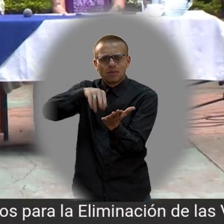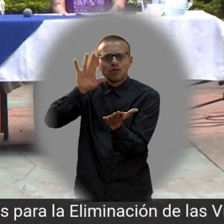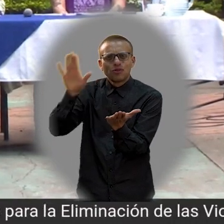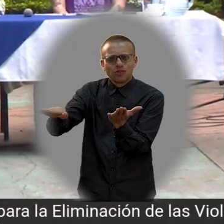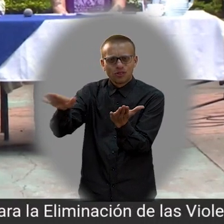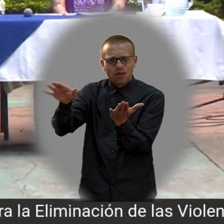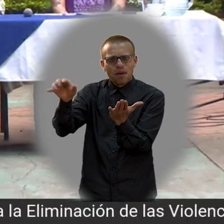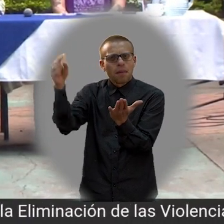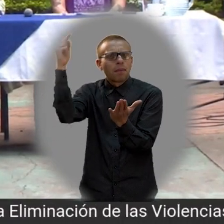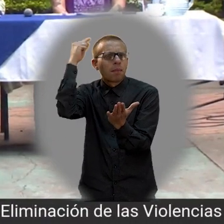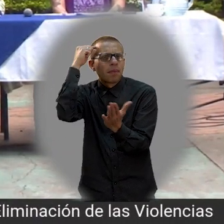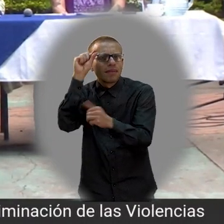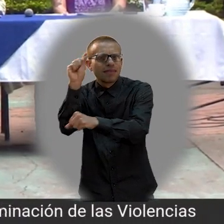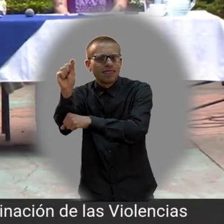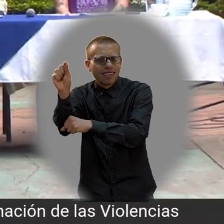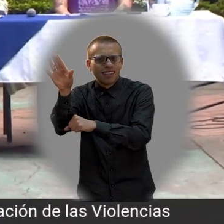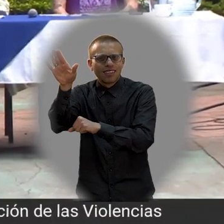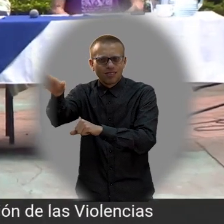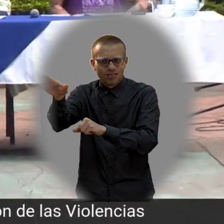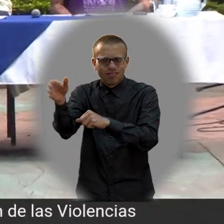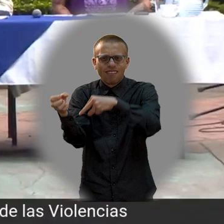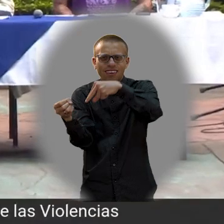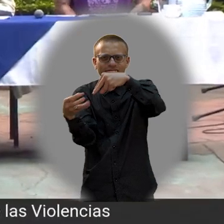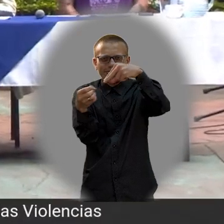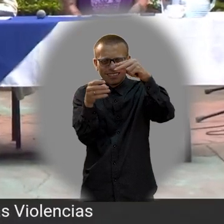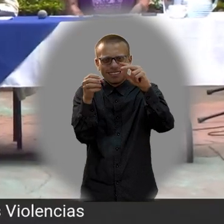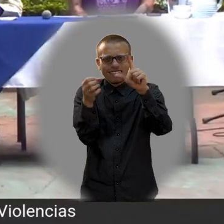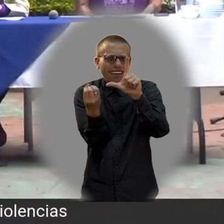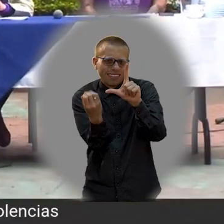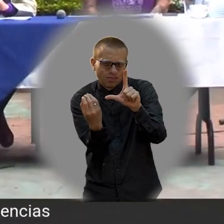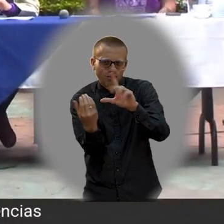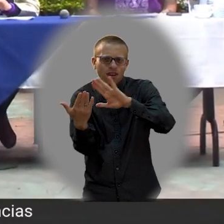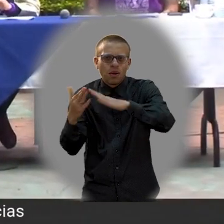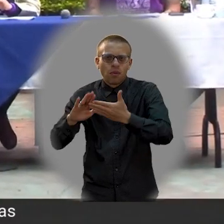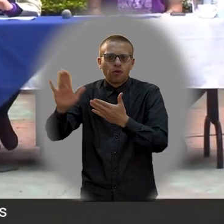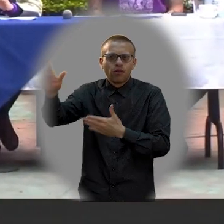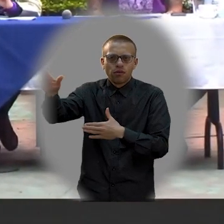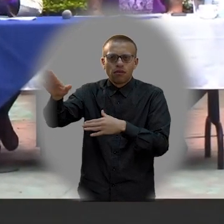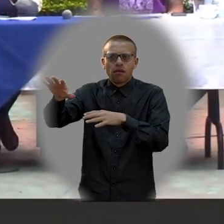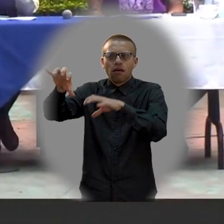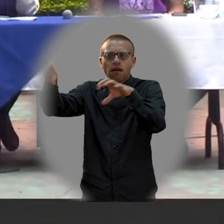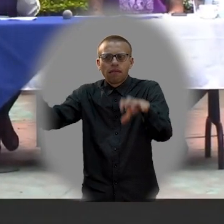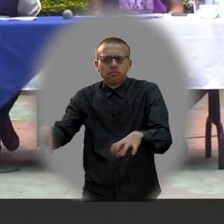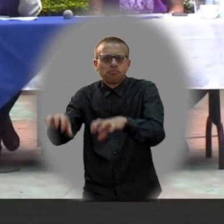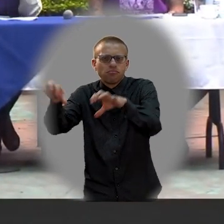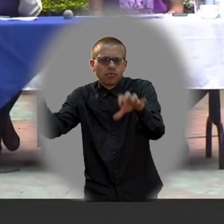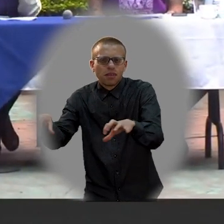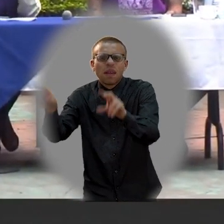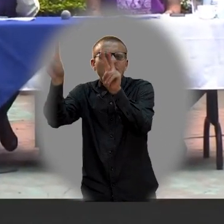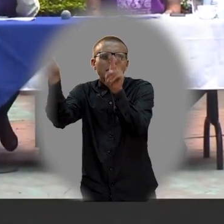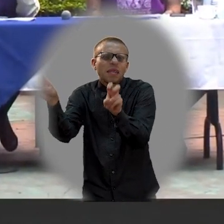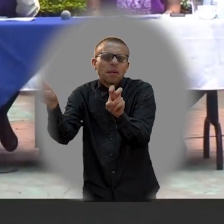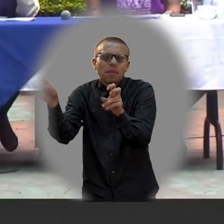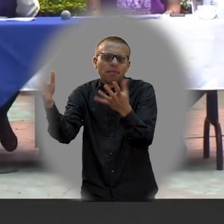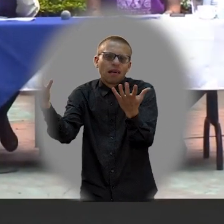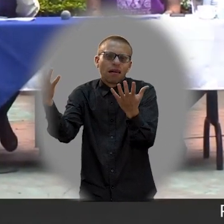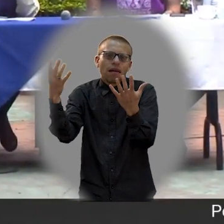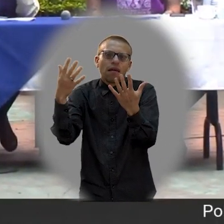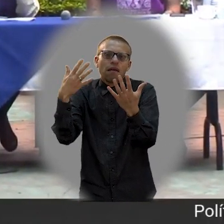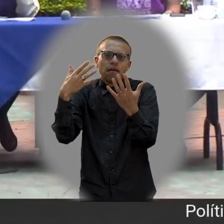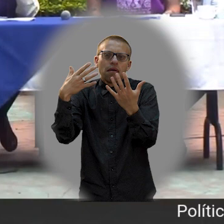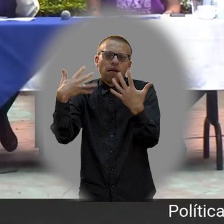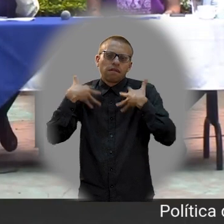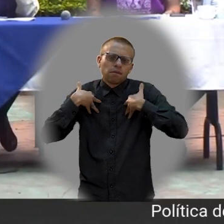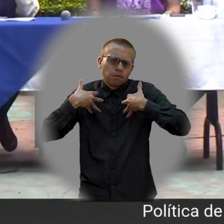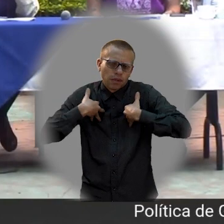y Alteridad de la Licenciatura en Educación Comunitaria. Ellos tienen hoy todo un evento sobre víctimas, verdad y justicia. Y en este momento,